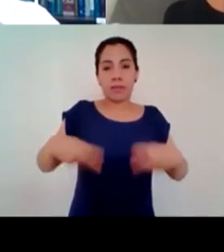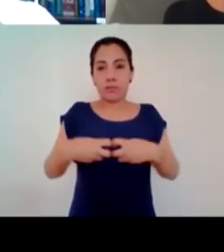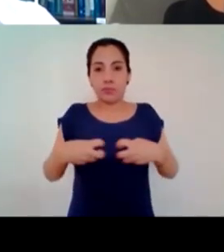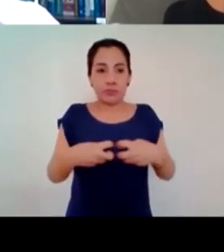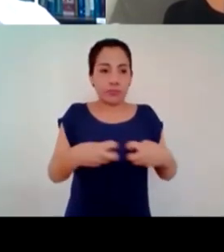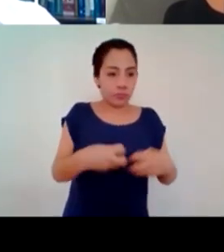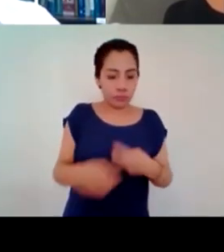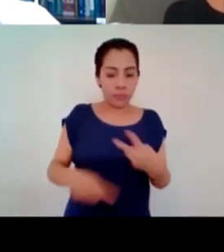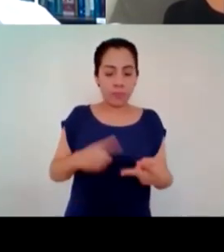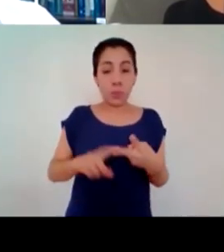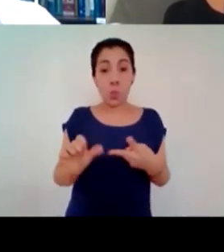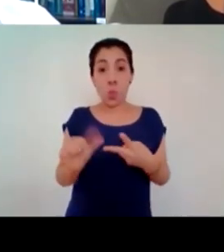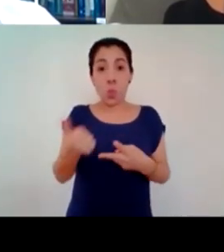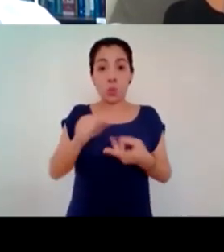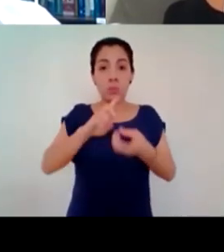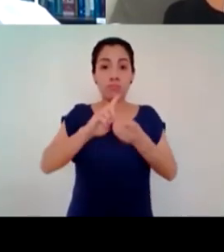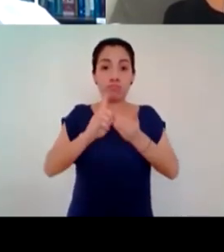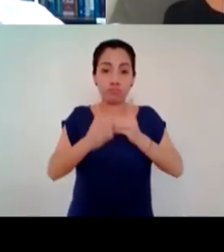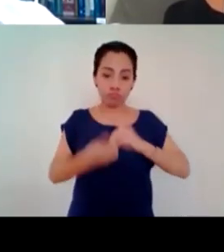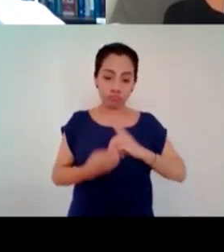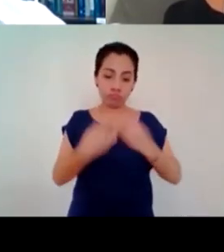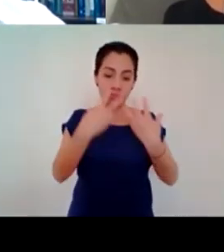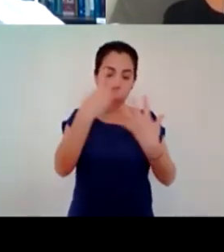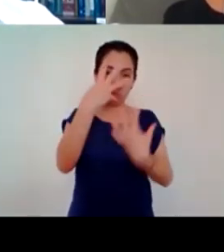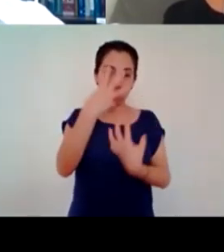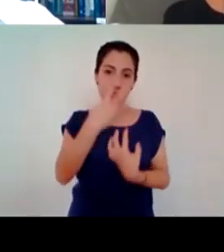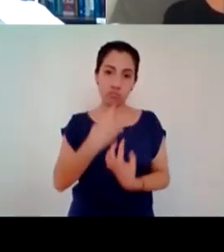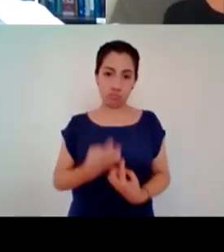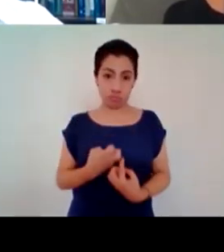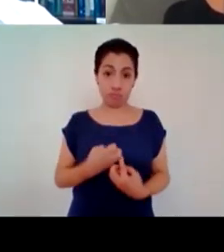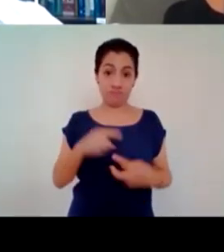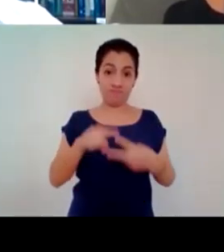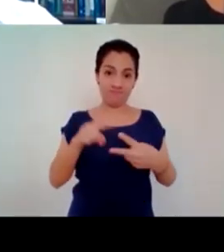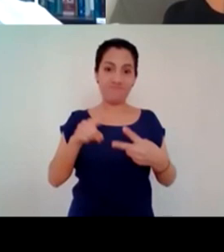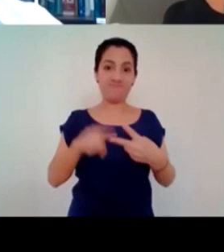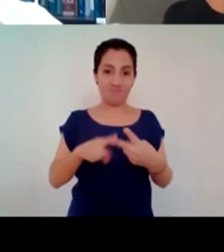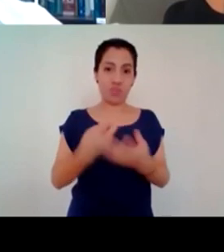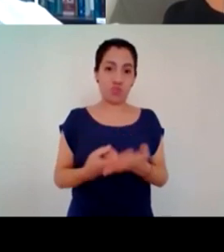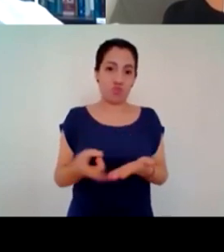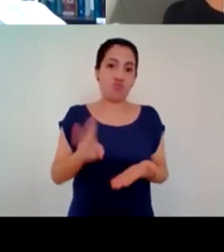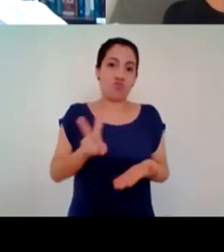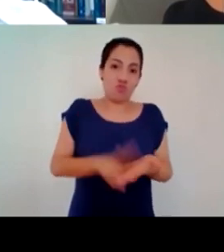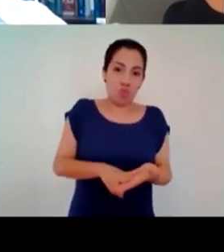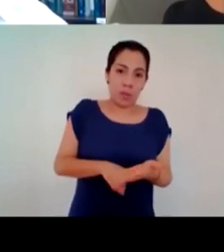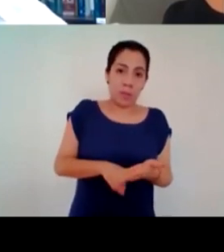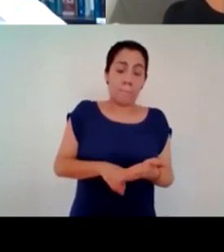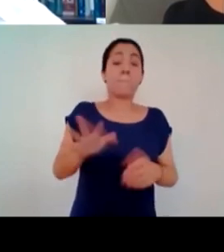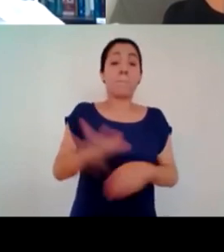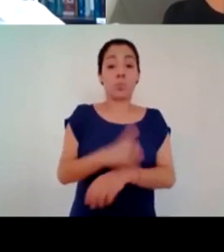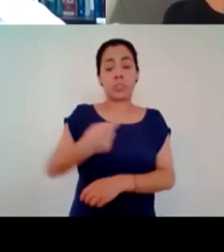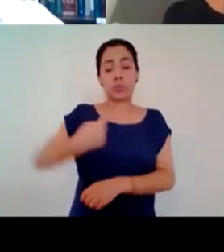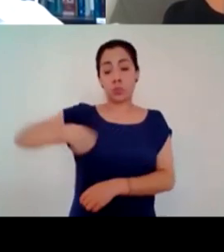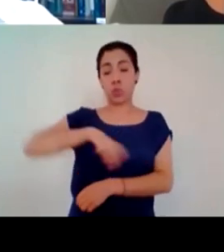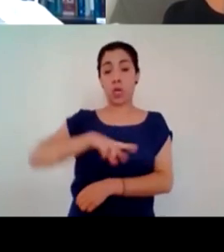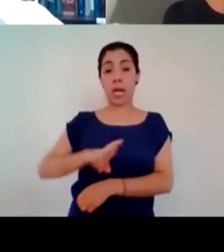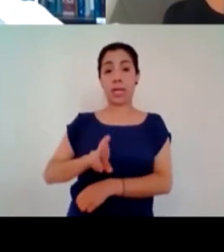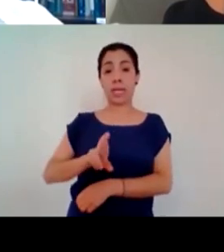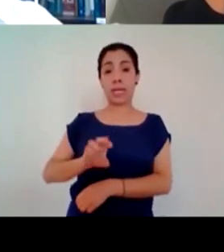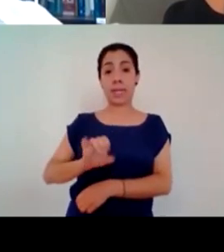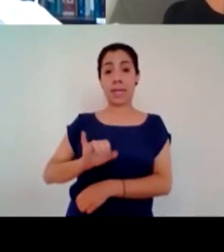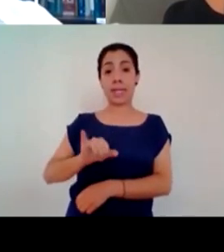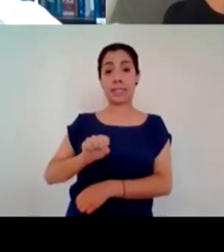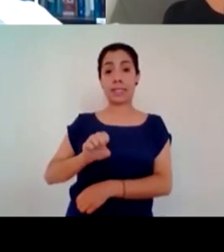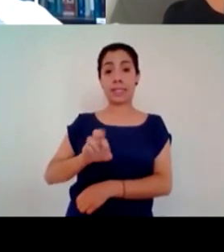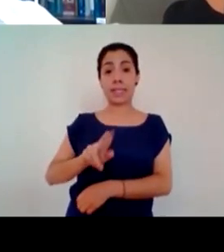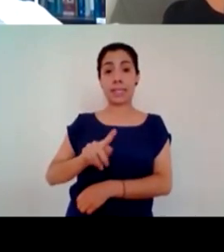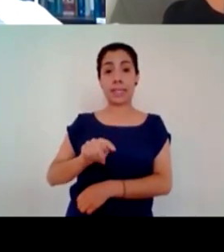para Reinserta ha sido muy importante el ver y entender por qué están consumiendo drogas estos